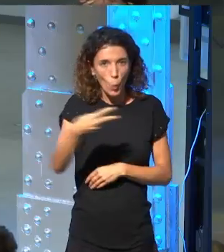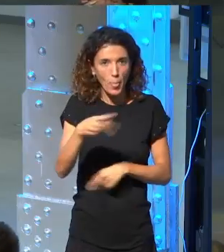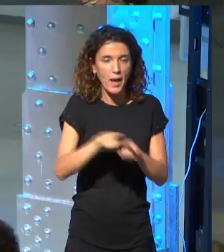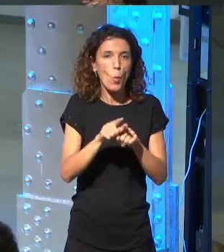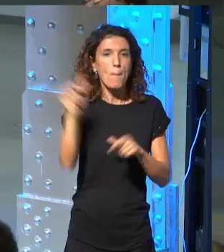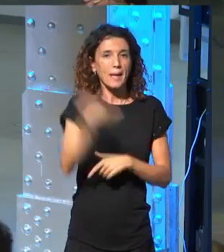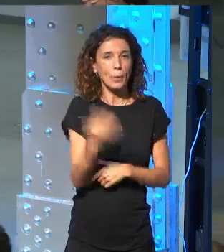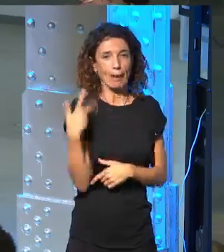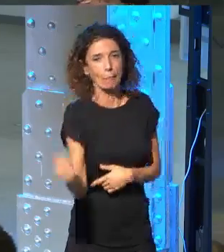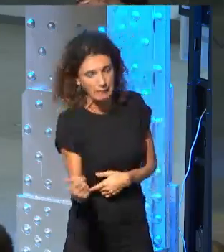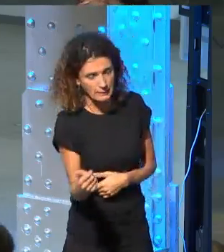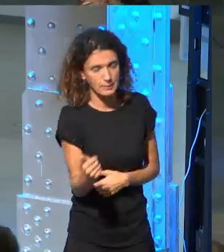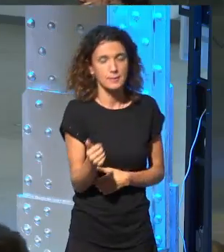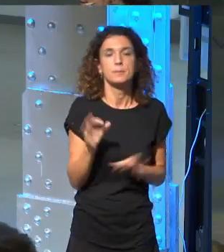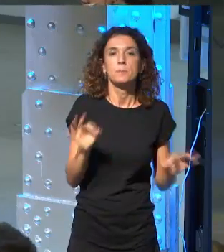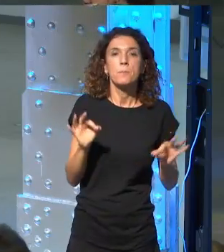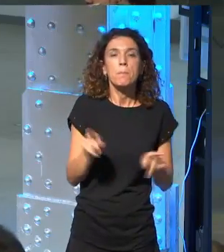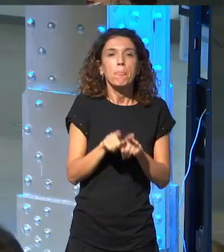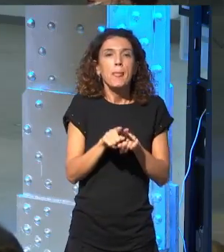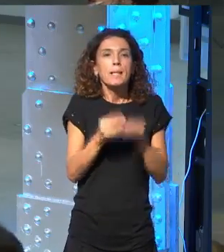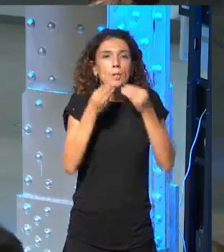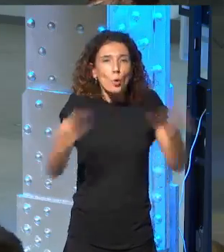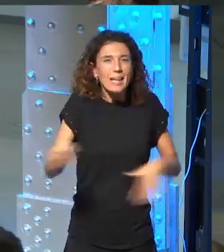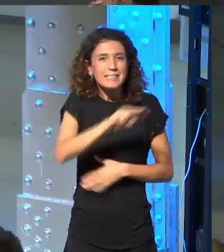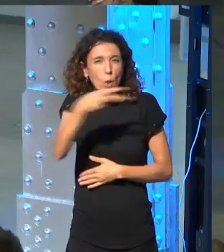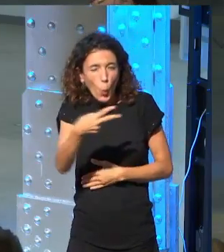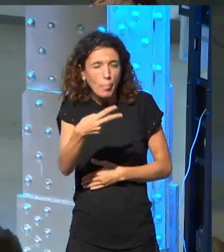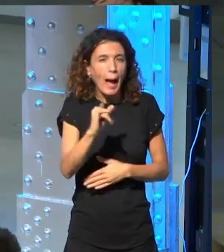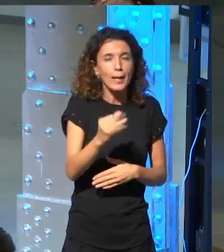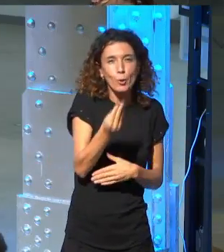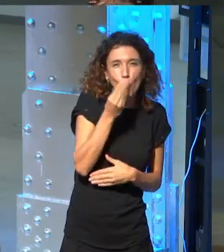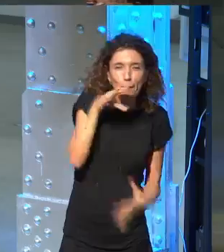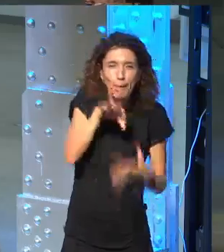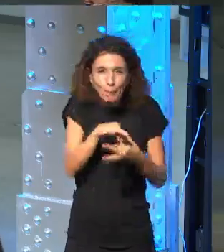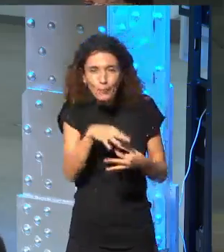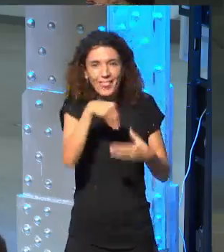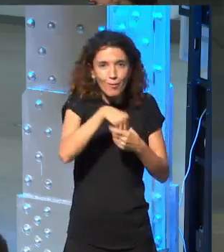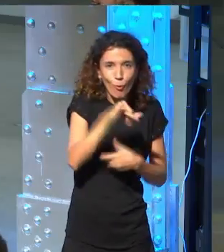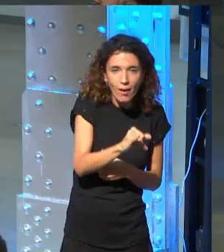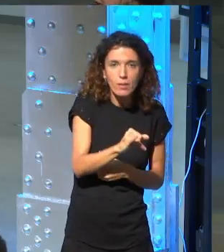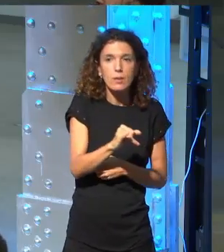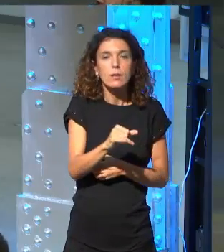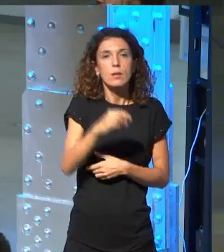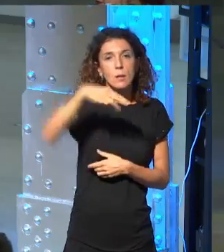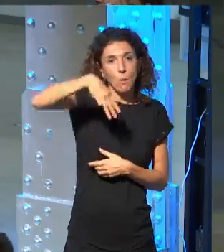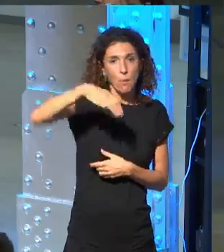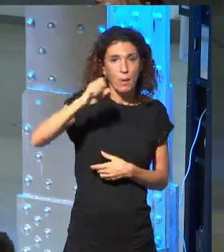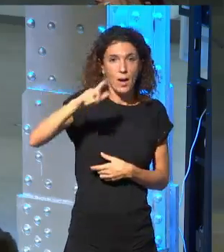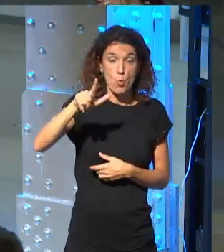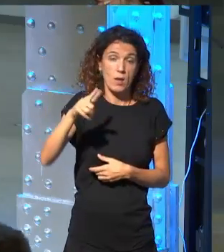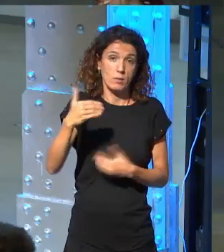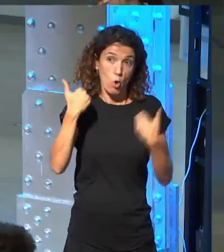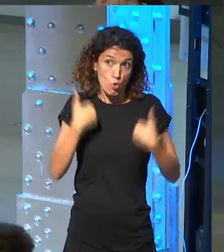roba la peli. Claro, esta subtrama alimenticia, que como llamo yo, en la que Manuel, que soy yo, pero no